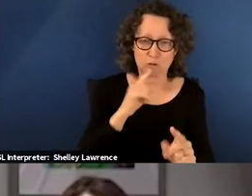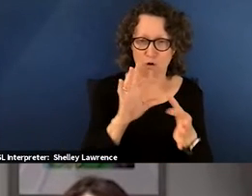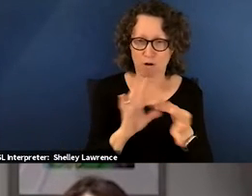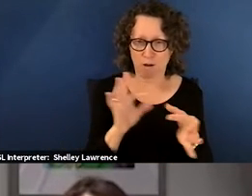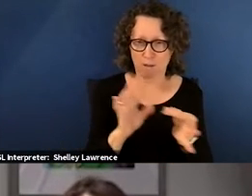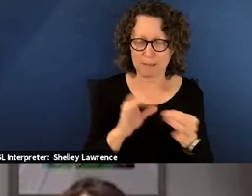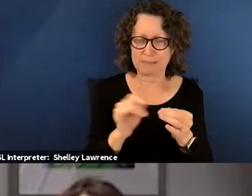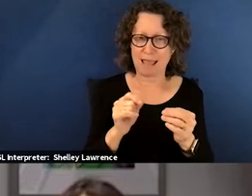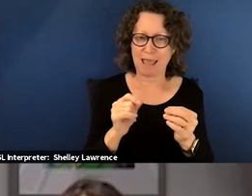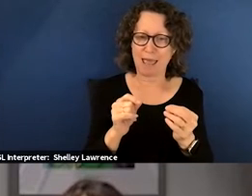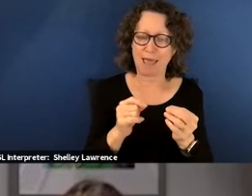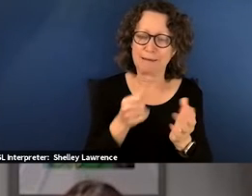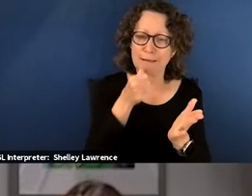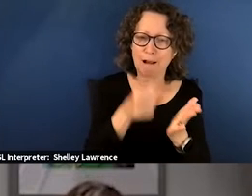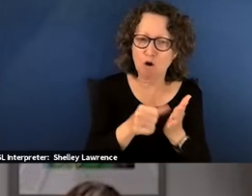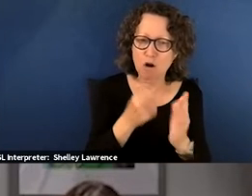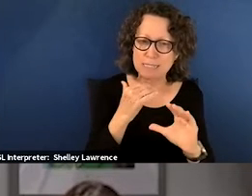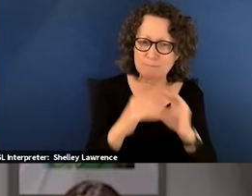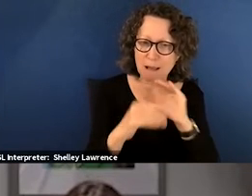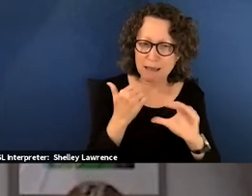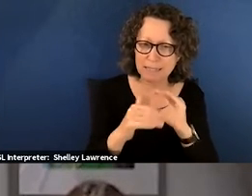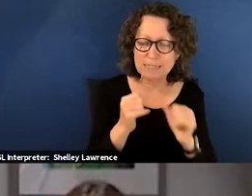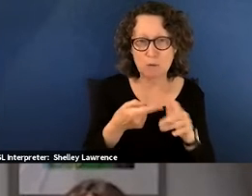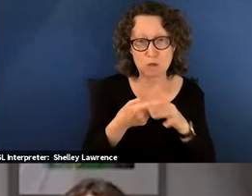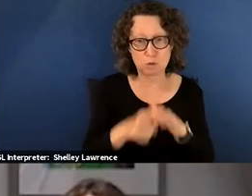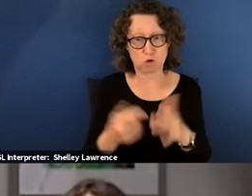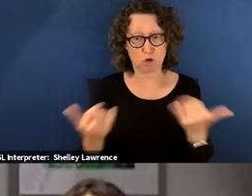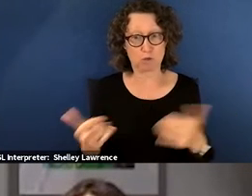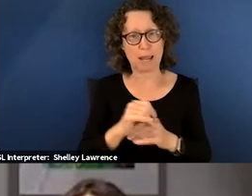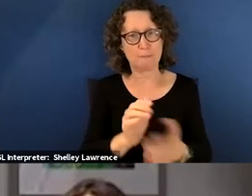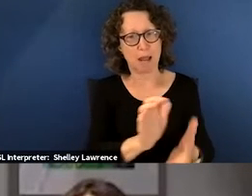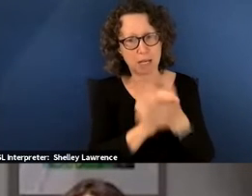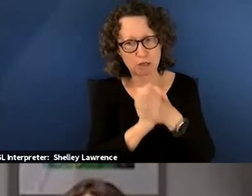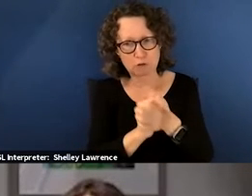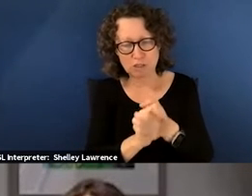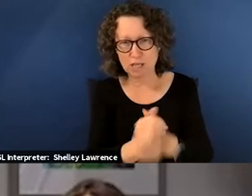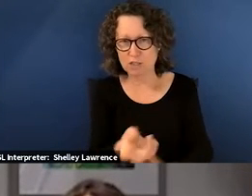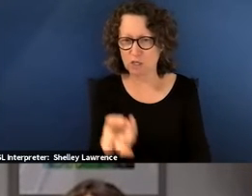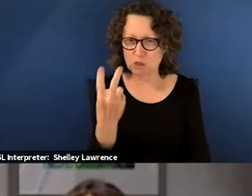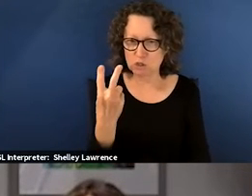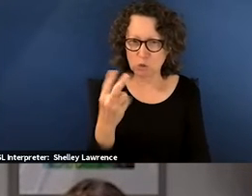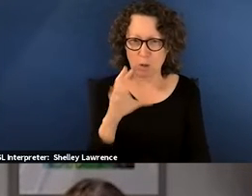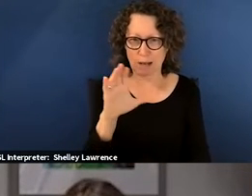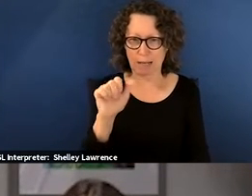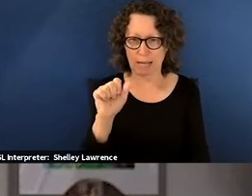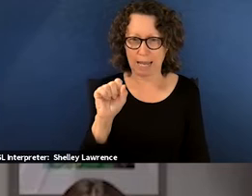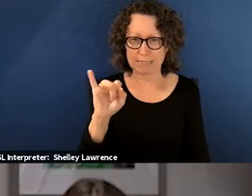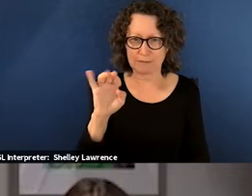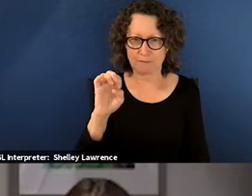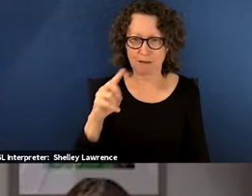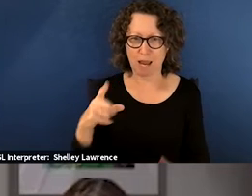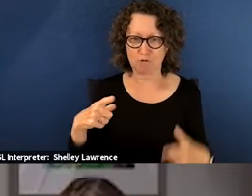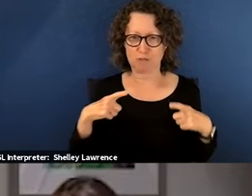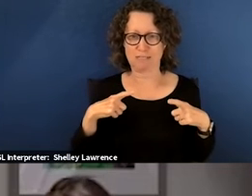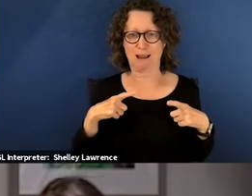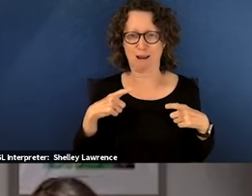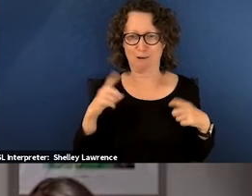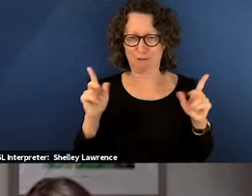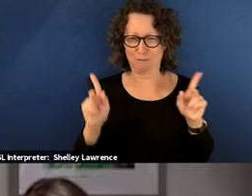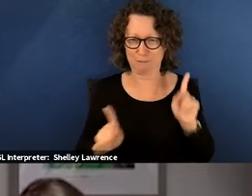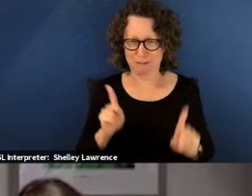del consejo, por favor, regresen a sus comentarios y correspondencia. Y voy a comenzar felicitando a dos